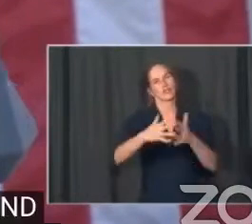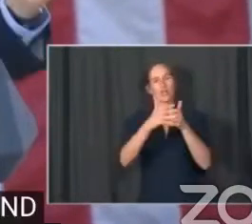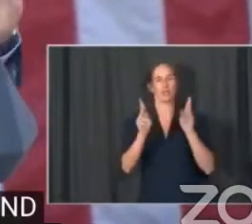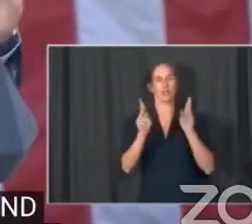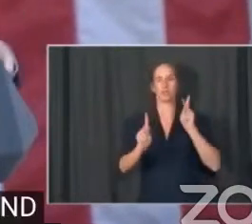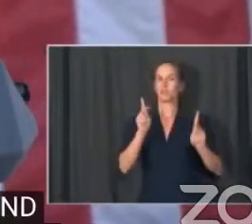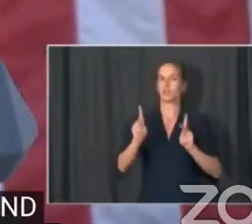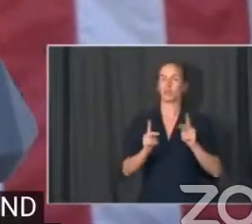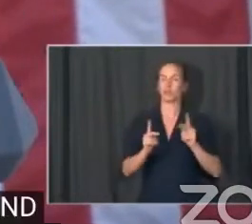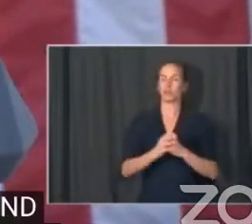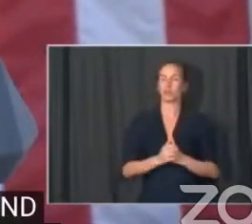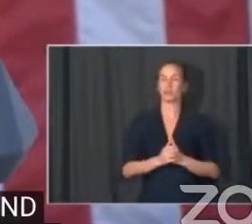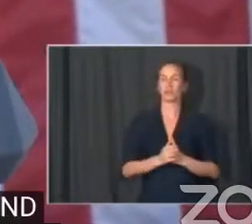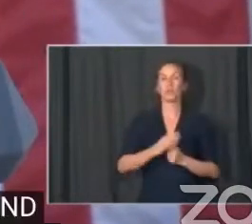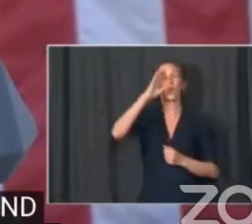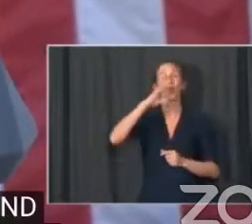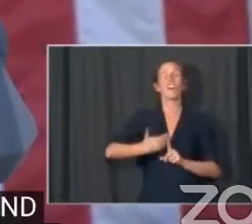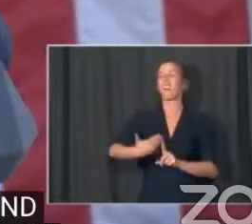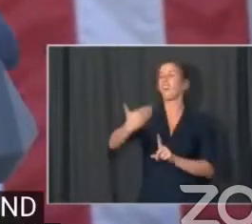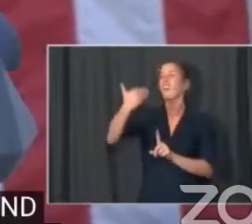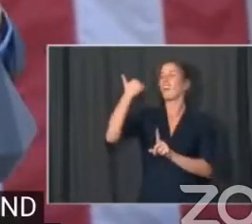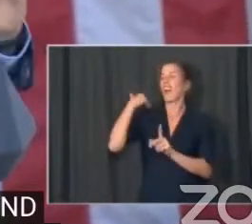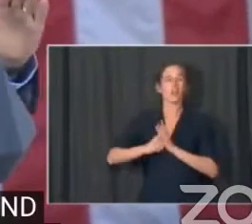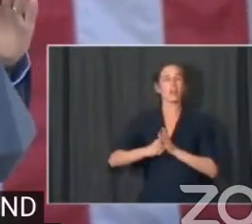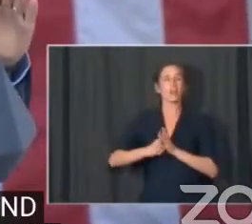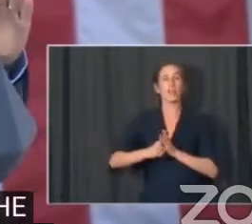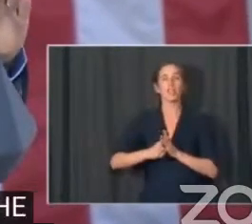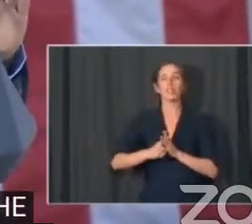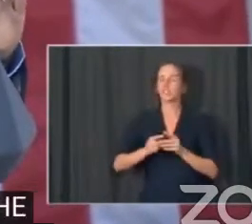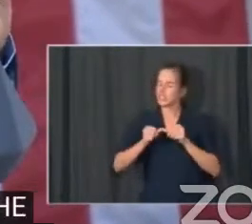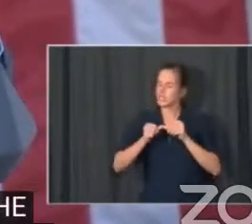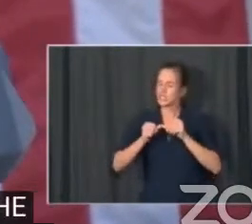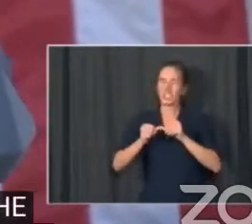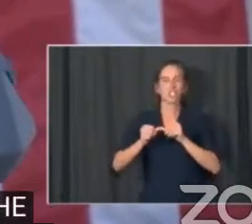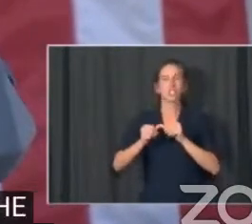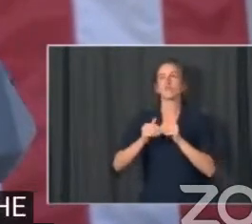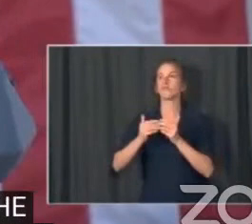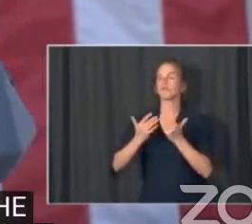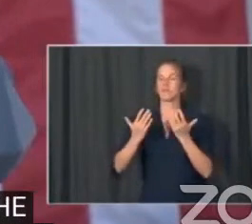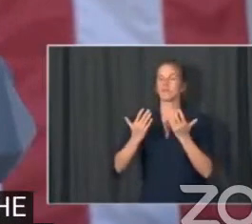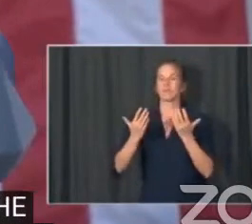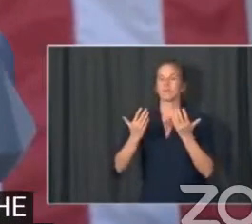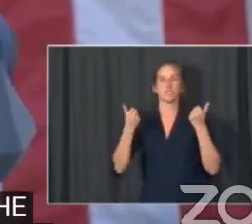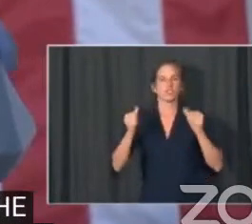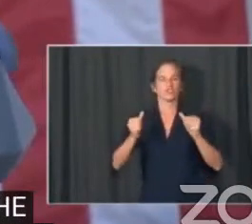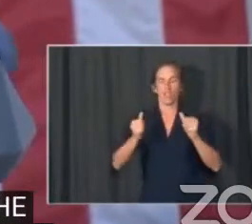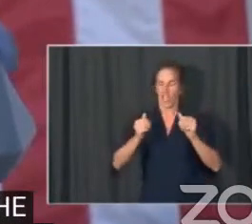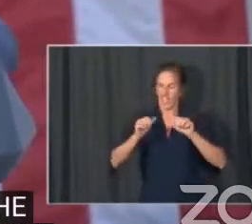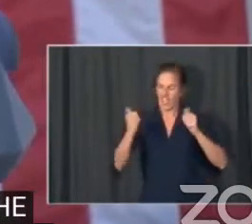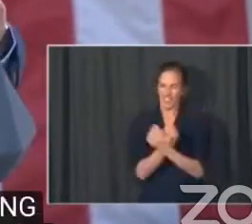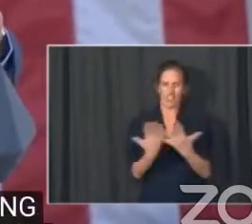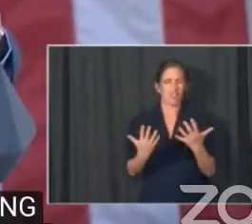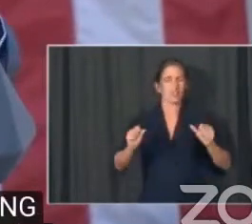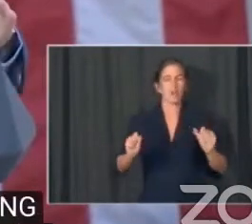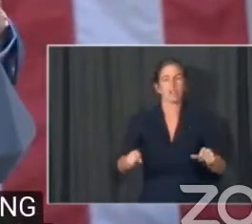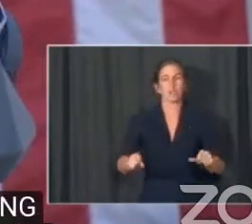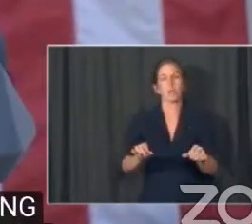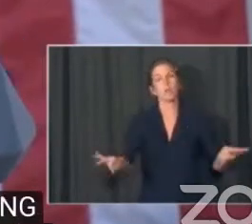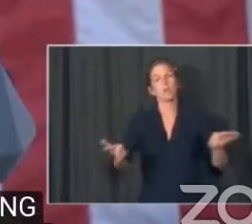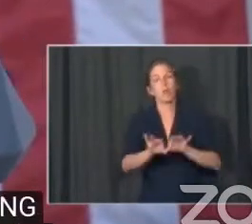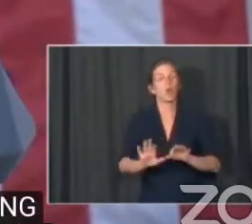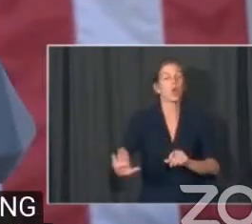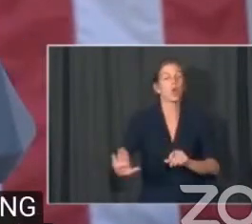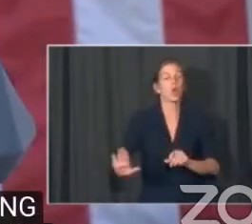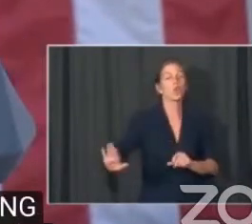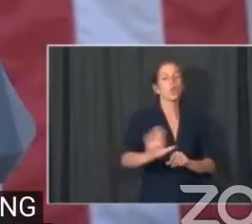from the very Las beginning, hospitalizaciones están we're going to aumentando alrededor continue to del move país y heaven and earth quiero to make incentivar a los sure americanos that your que family has access que to the estas level of noticias